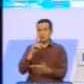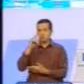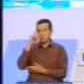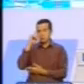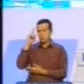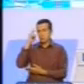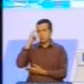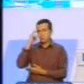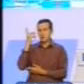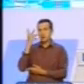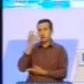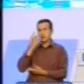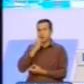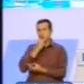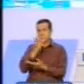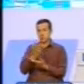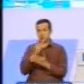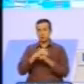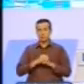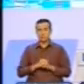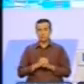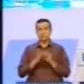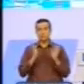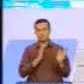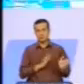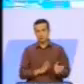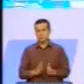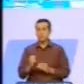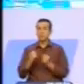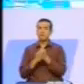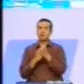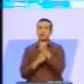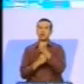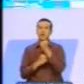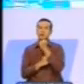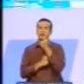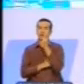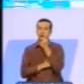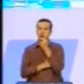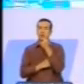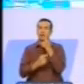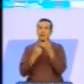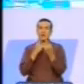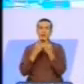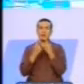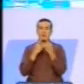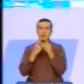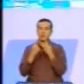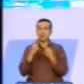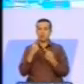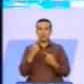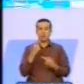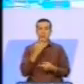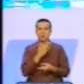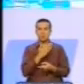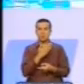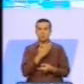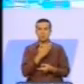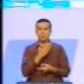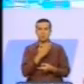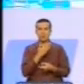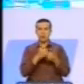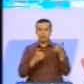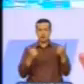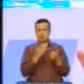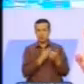y que quisiera compartir a la ciudadanía, están fortaleciéndose a partir del diálogo que nuestro binomio está teniendo con los diferentes sectores.